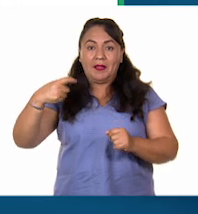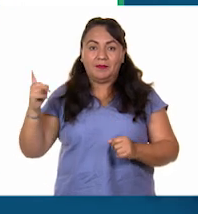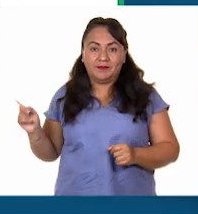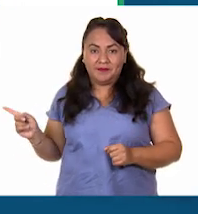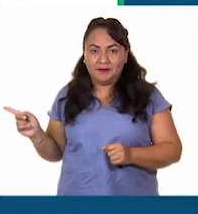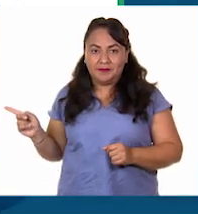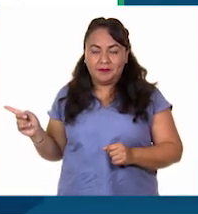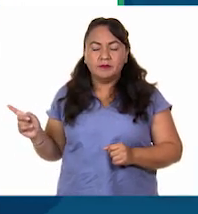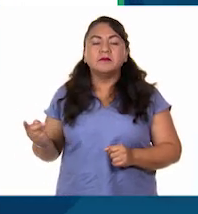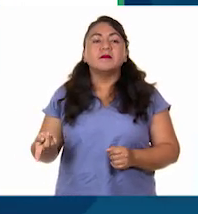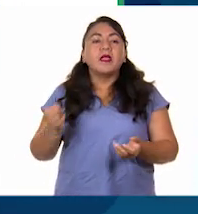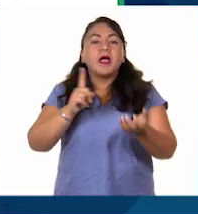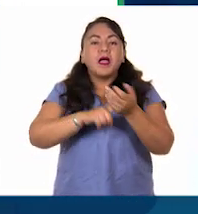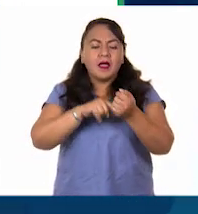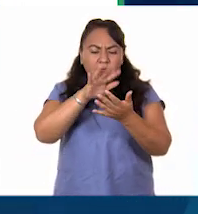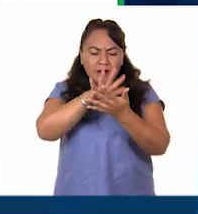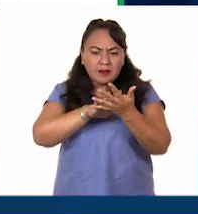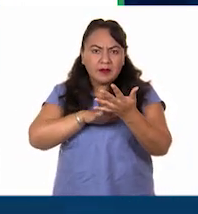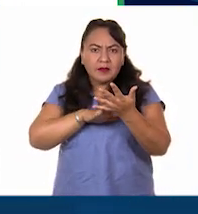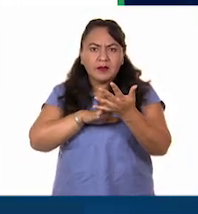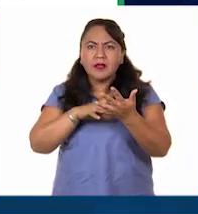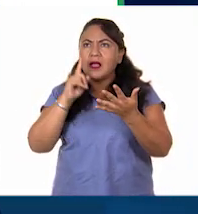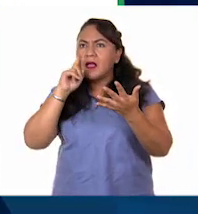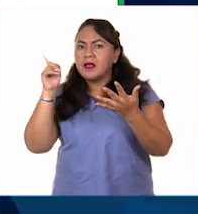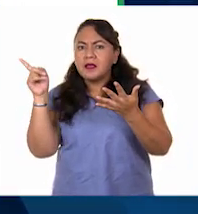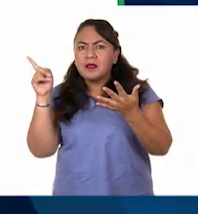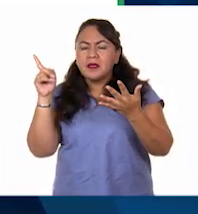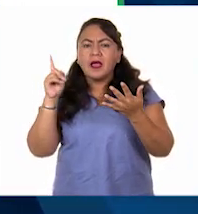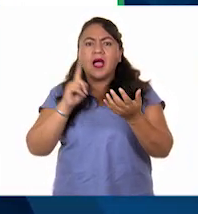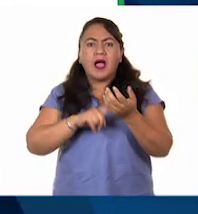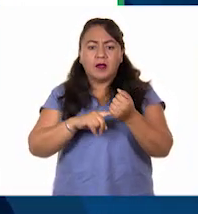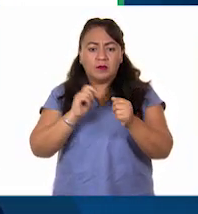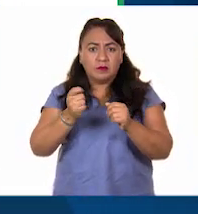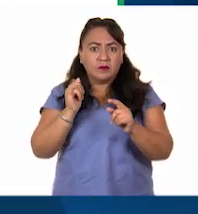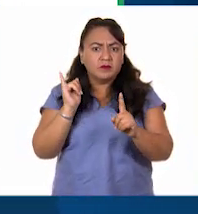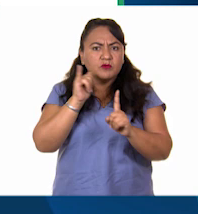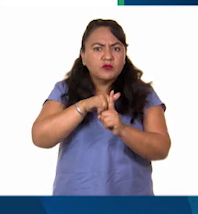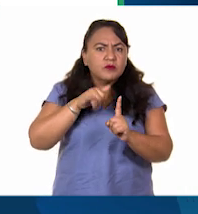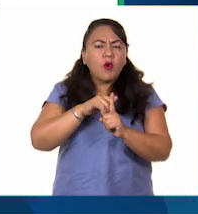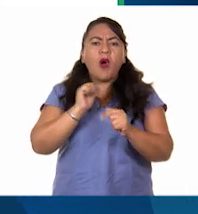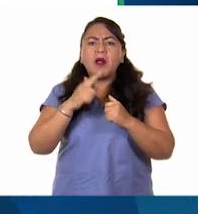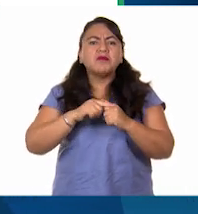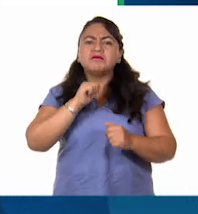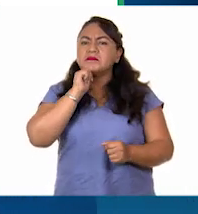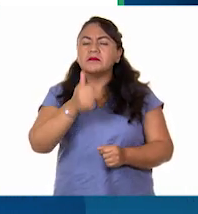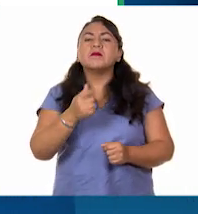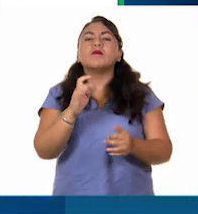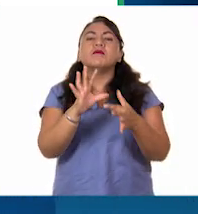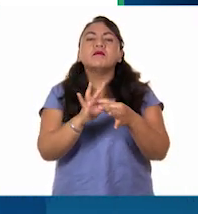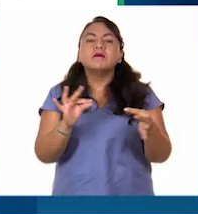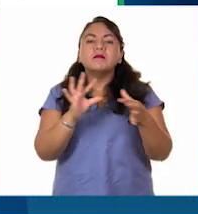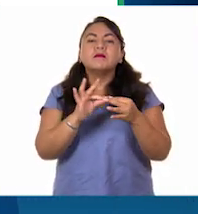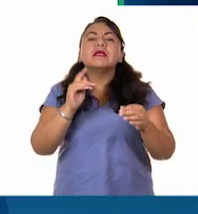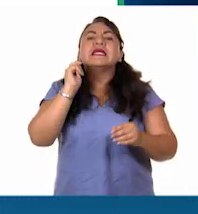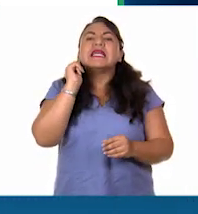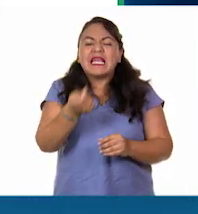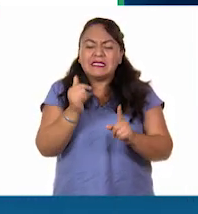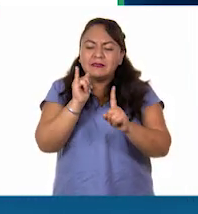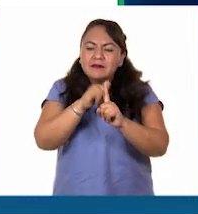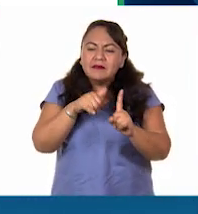que el contenido incluido no se refiere a las personas que sufren acoso, sino a la explicación del acoso como un